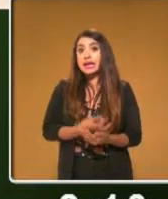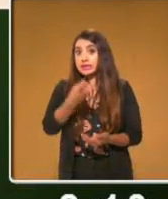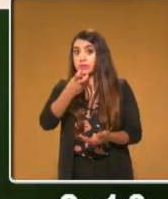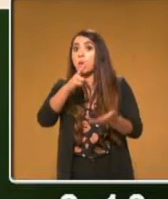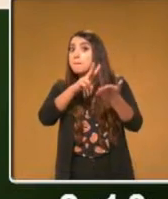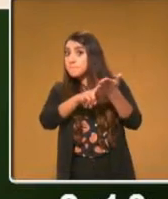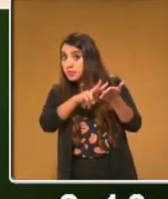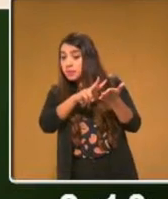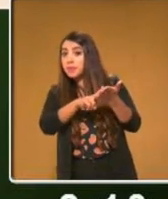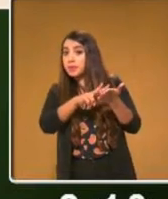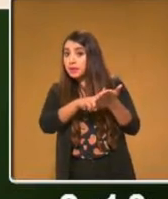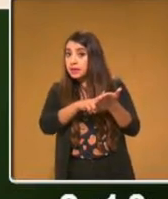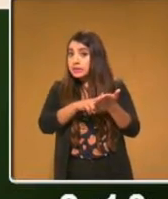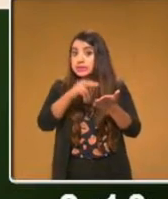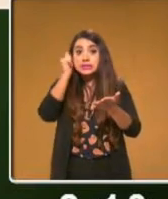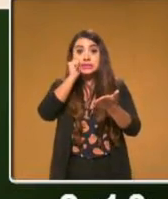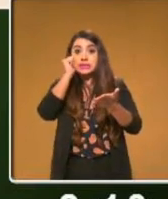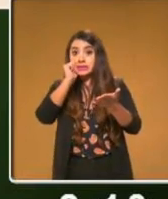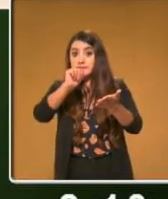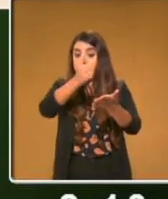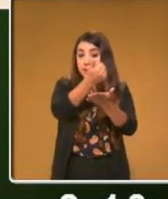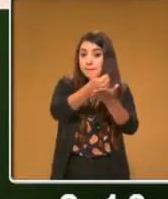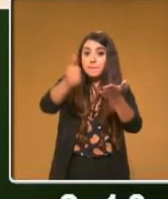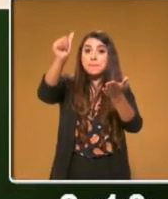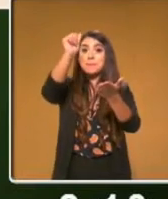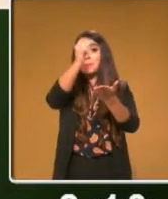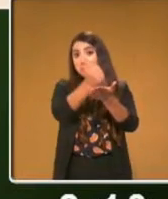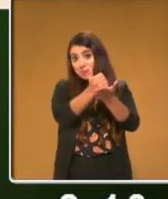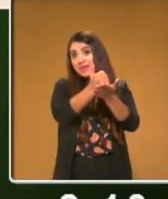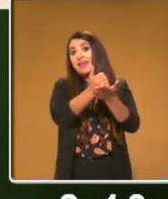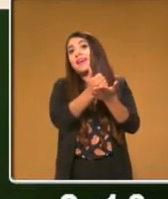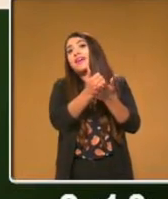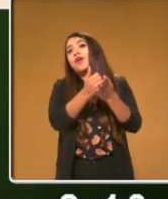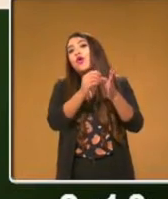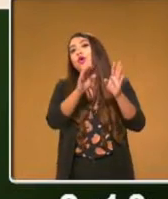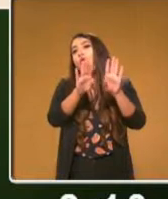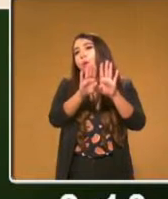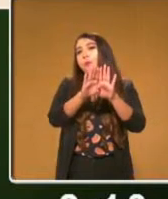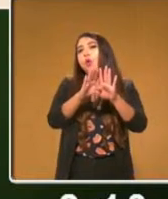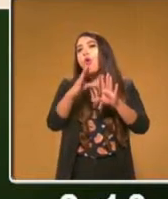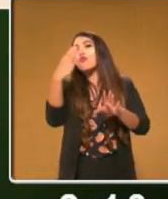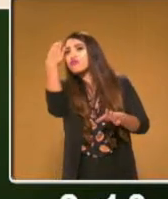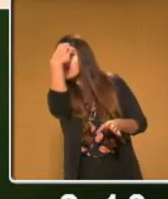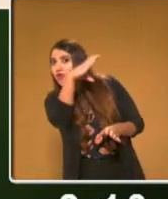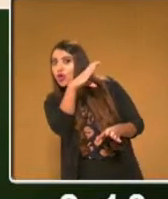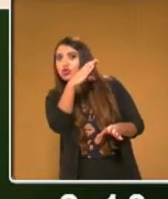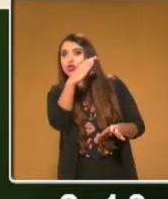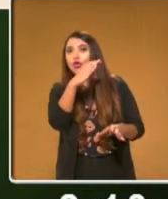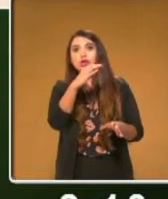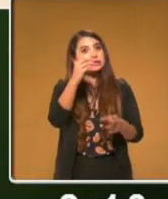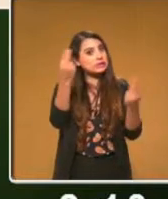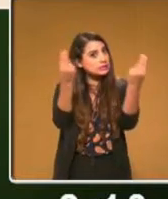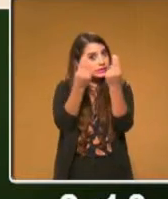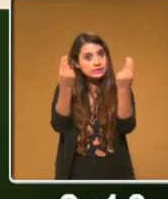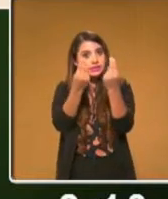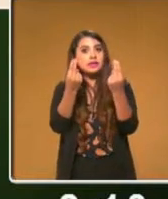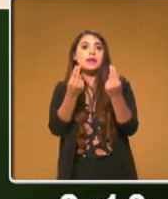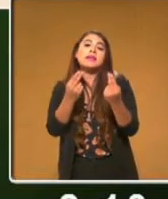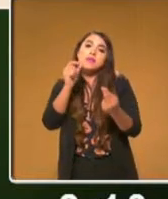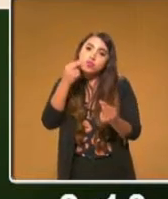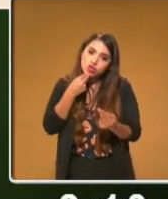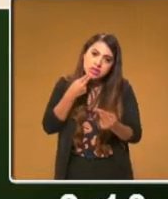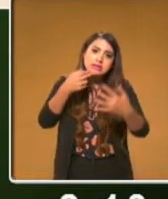se requiere siempre de una firma autógrafa y de una fotografía en algunos. Y se usan en